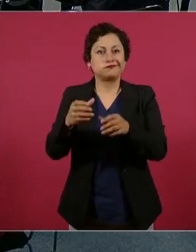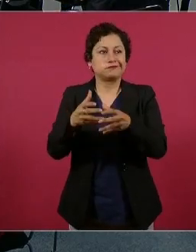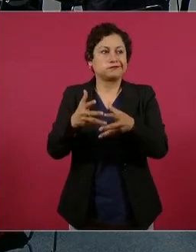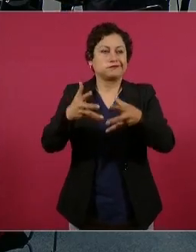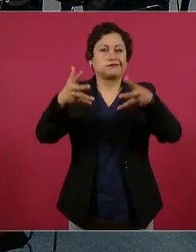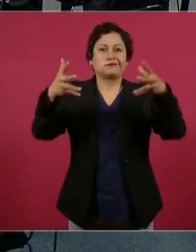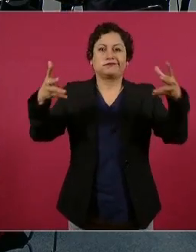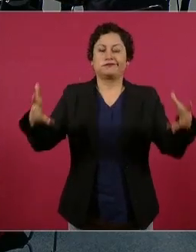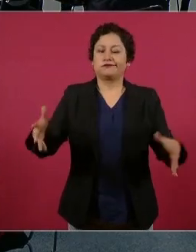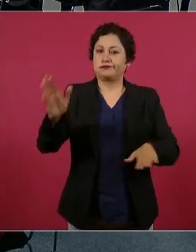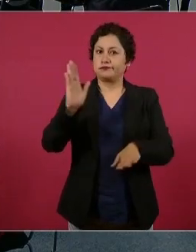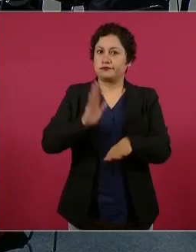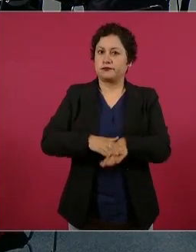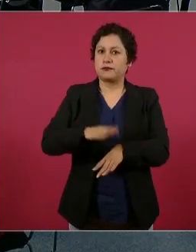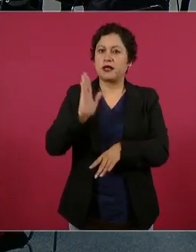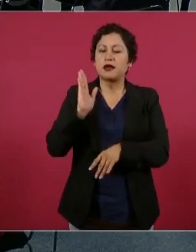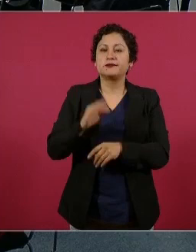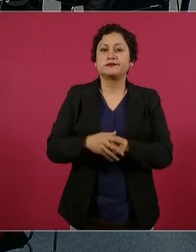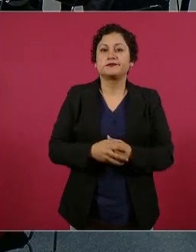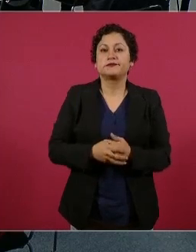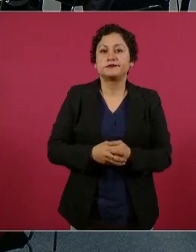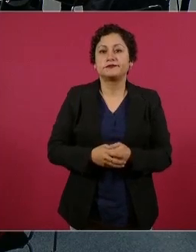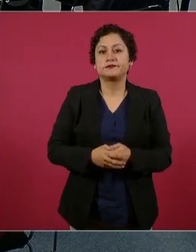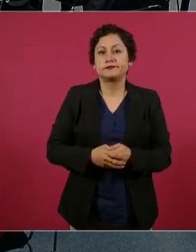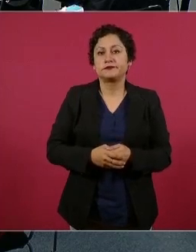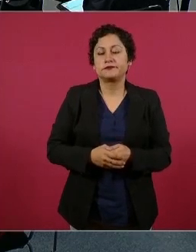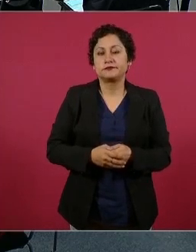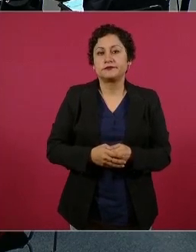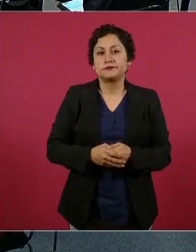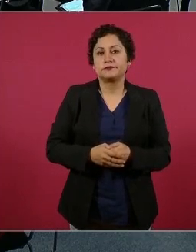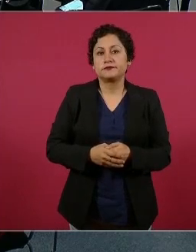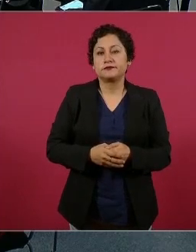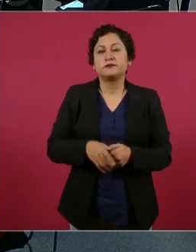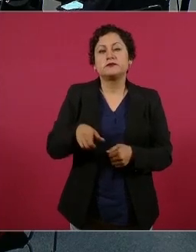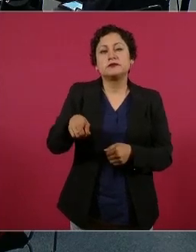son lo que se llaman